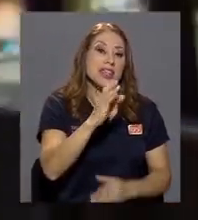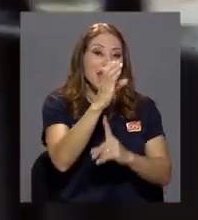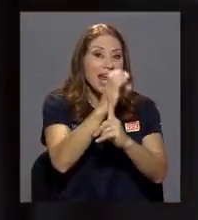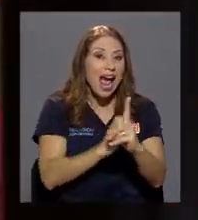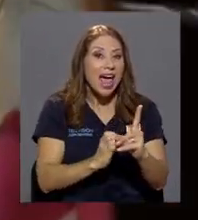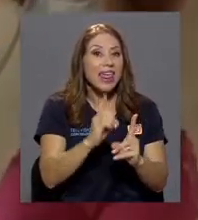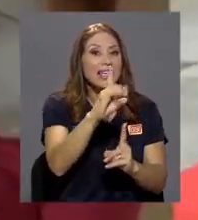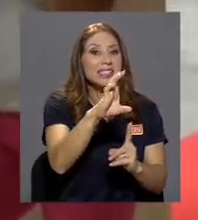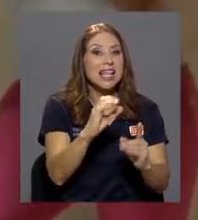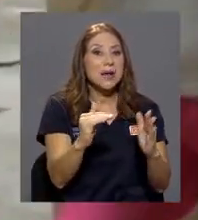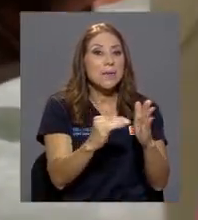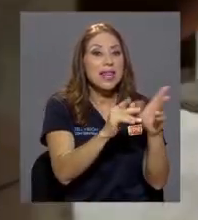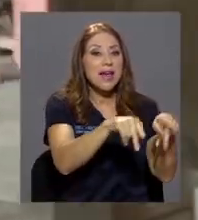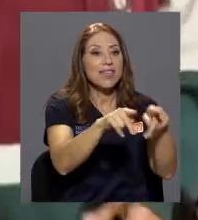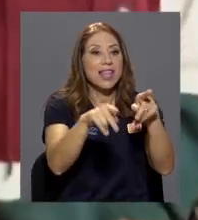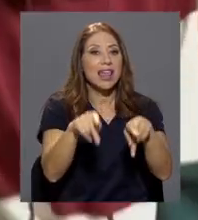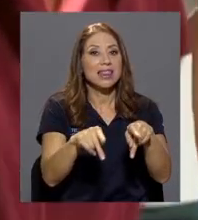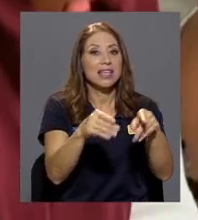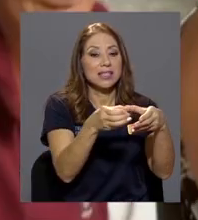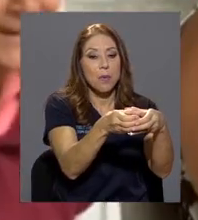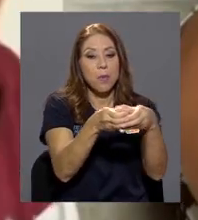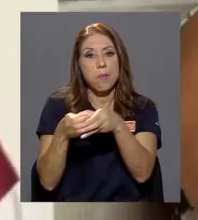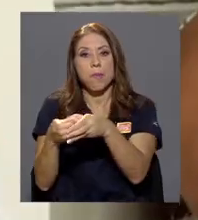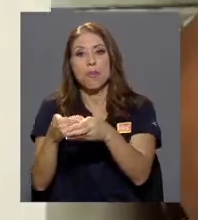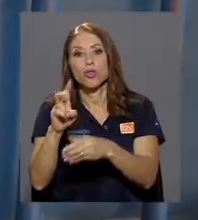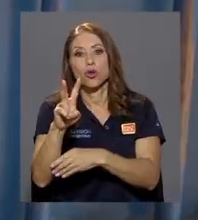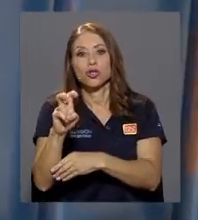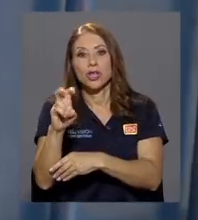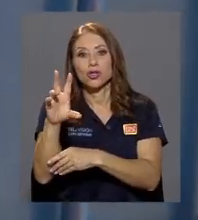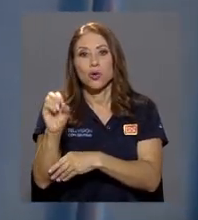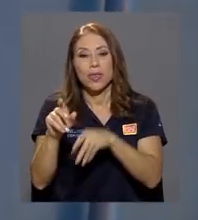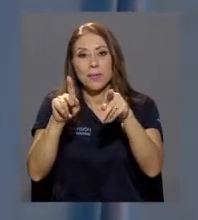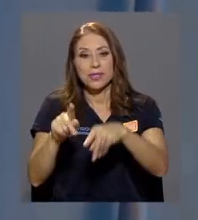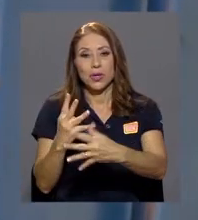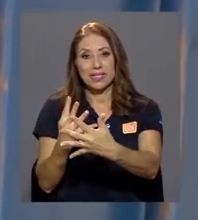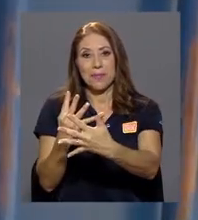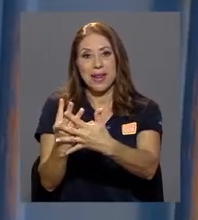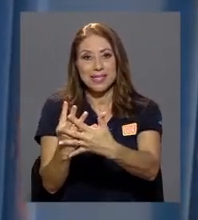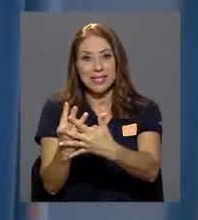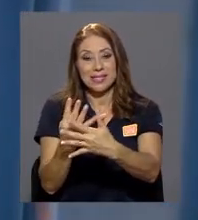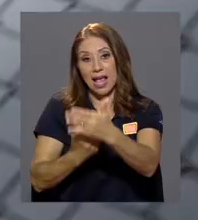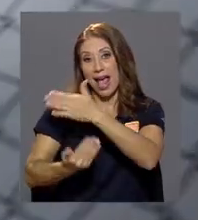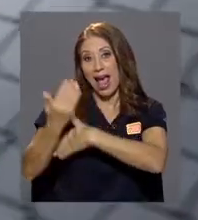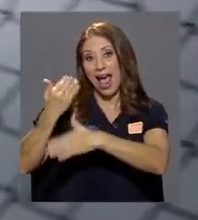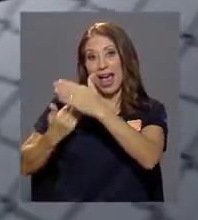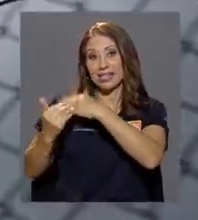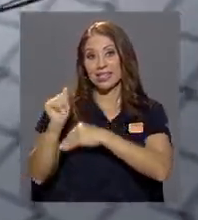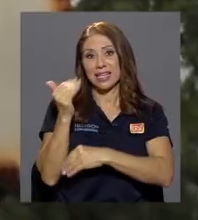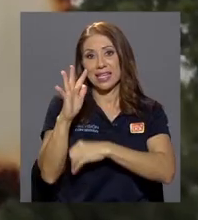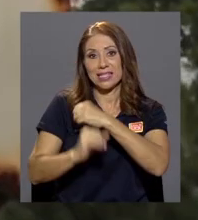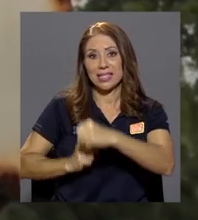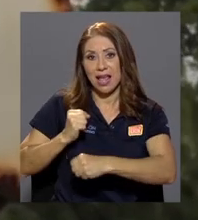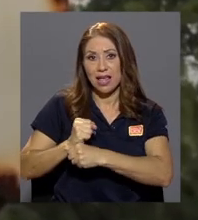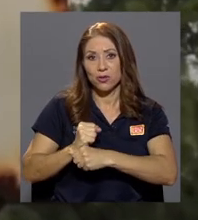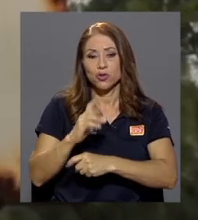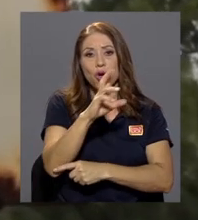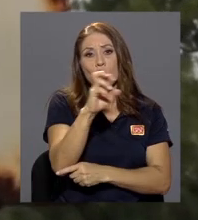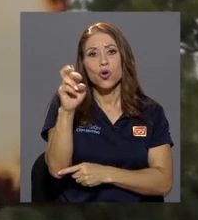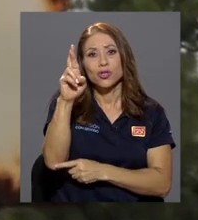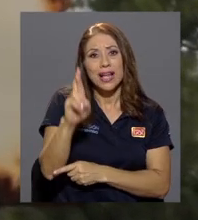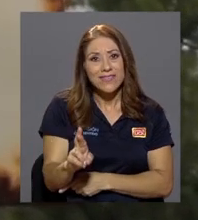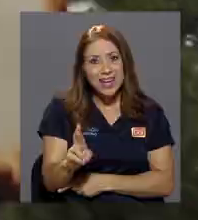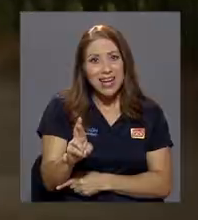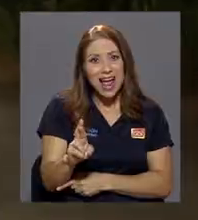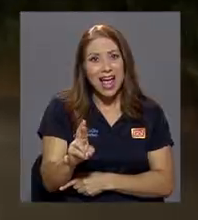250 presos por cada 100.000 habitantes cuando hace sólo 15 años atrás costa rica tenía